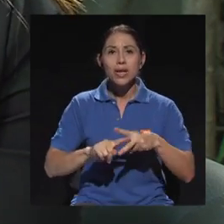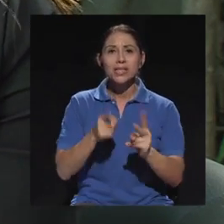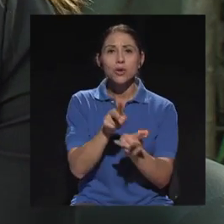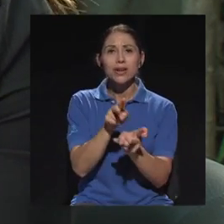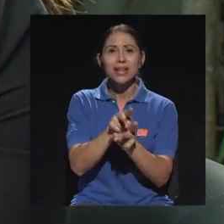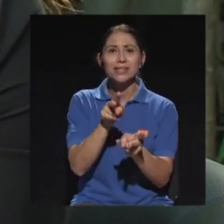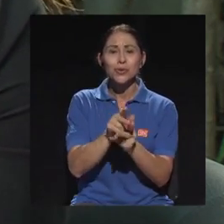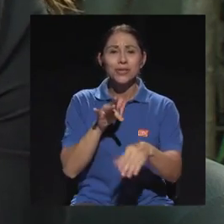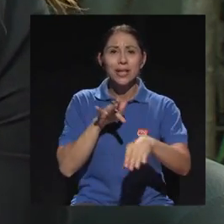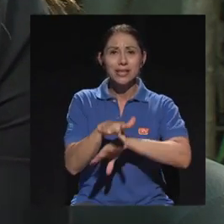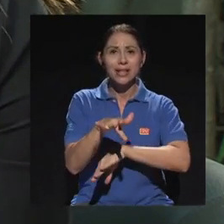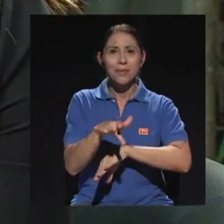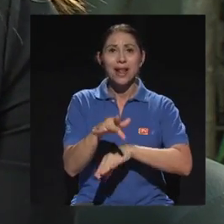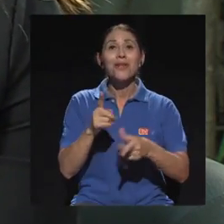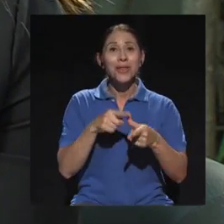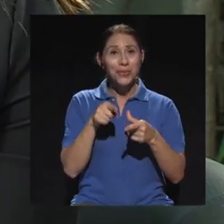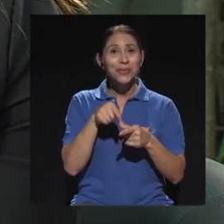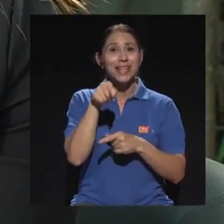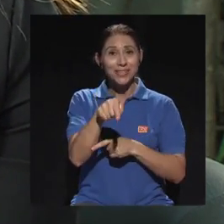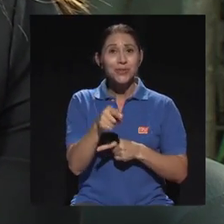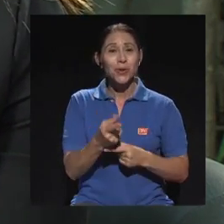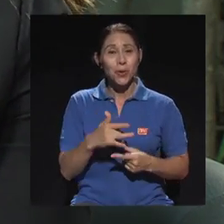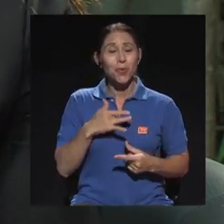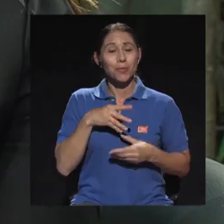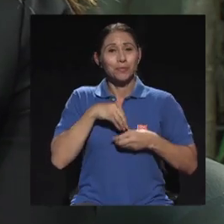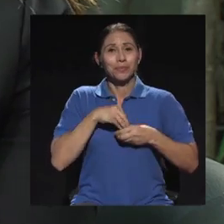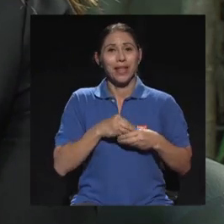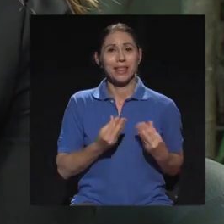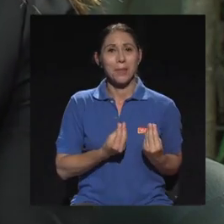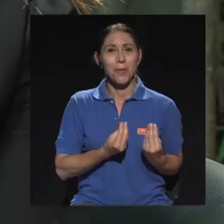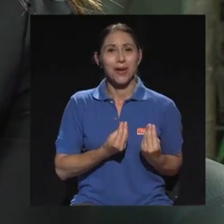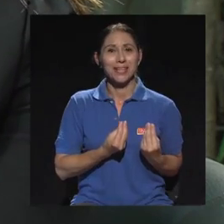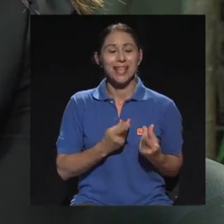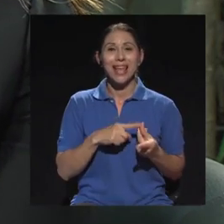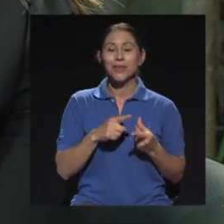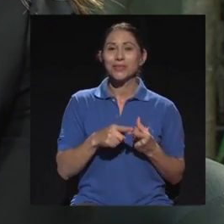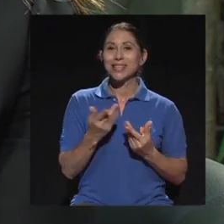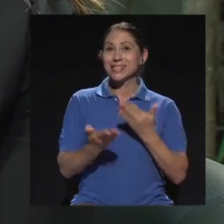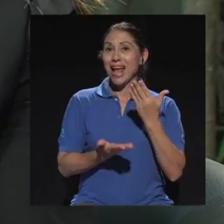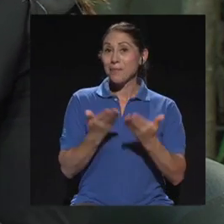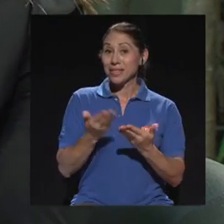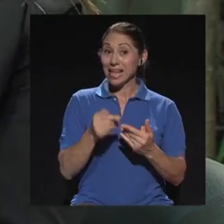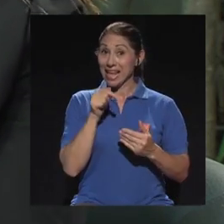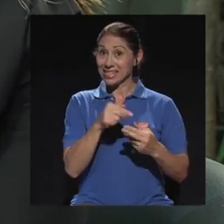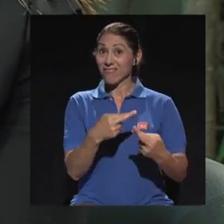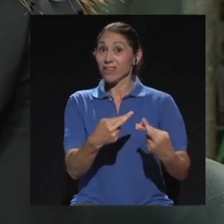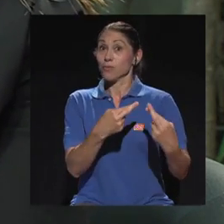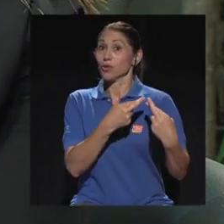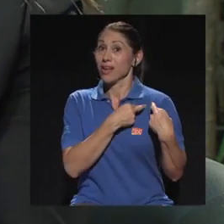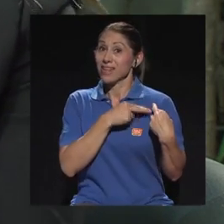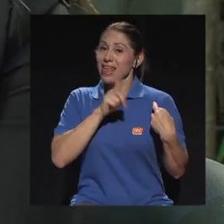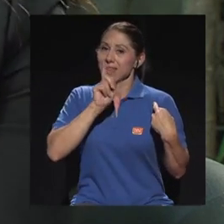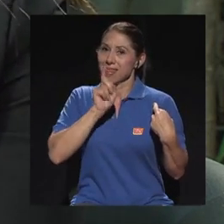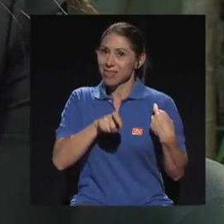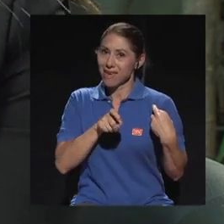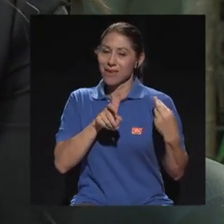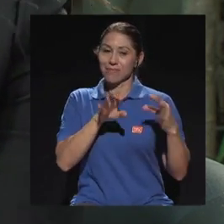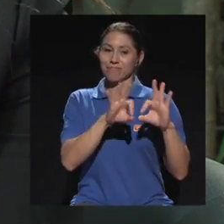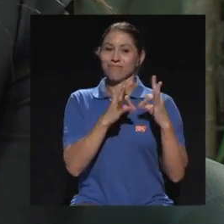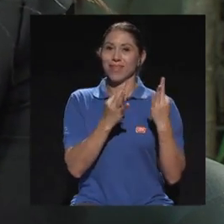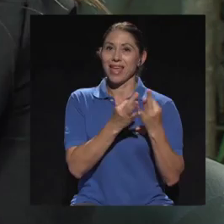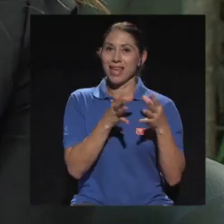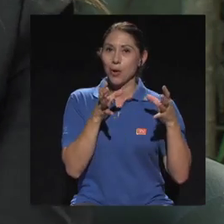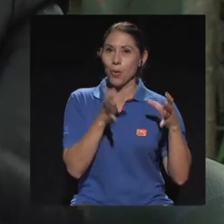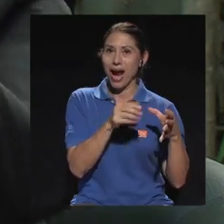temprana, ¿verdad? Es parte de esos temores que están y tal vez dejamos esta responsabilidad que le toca al hogar, porque es nuestra primera